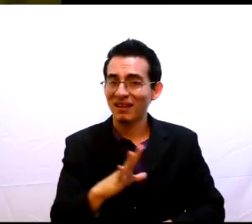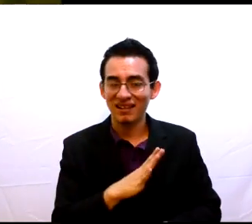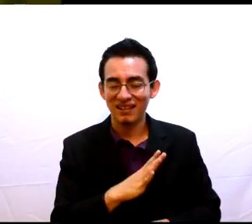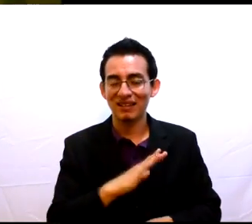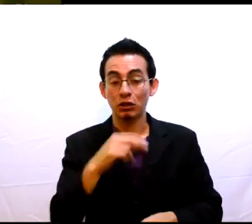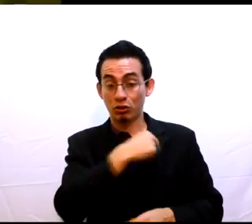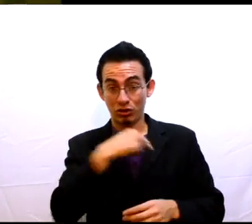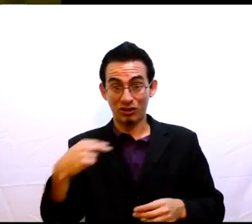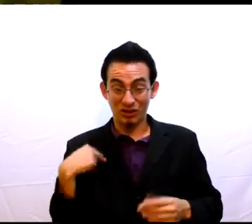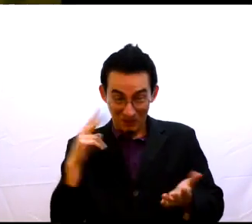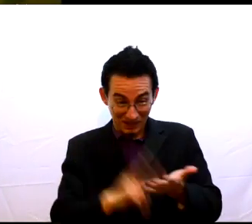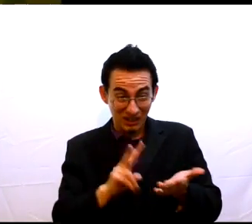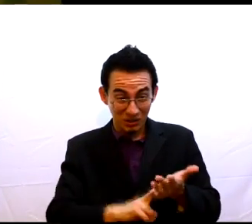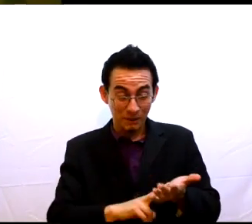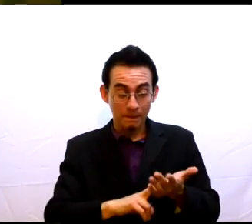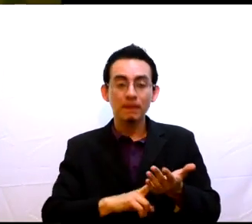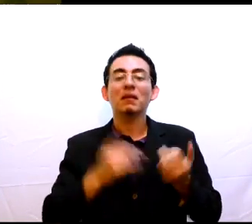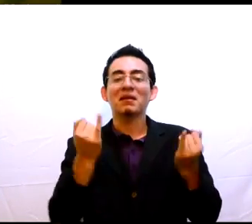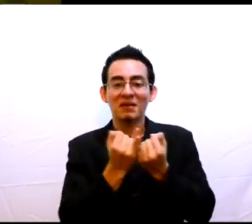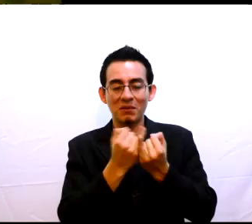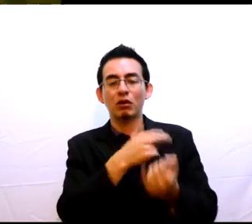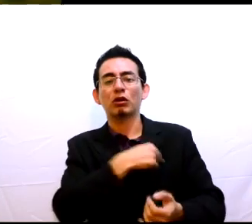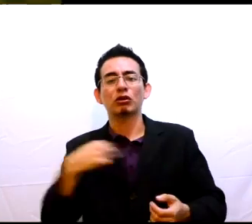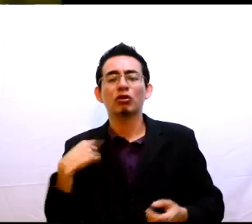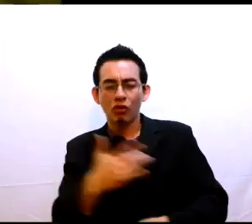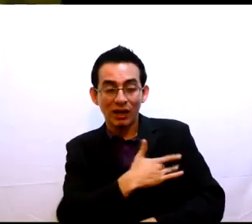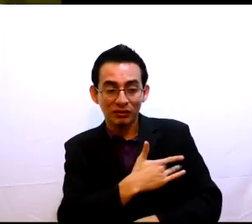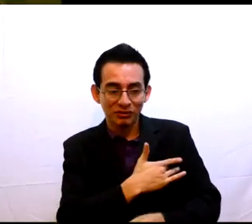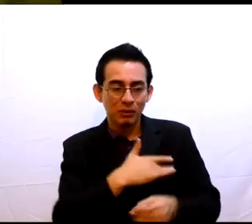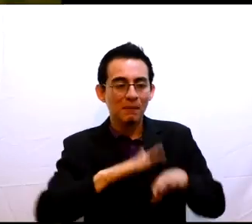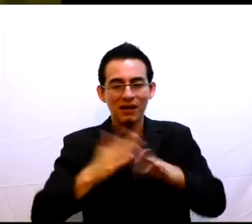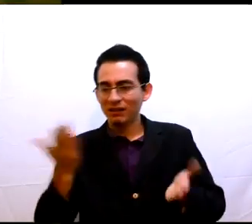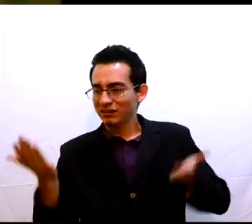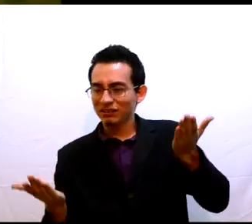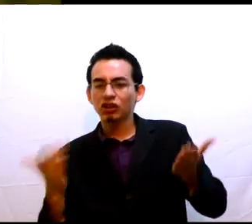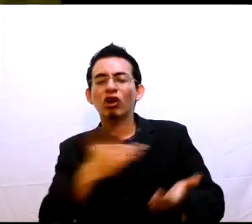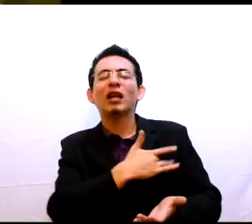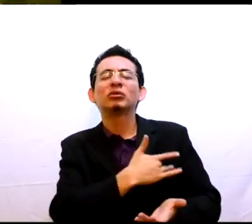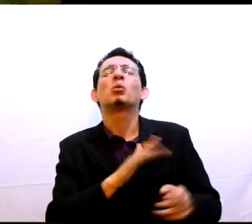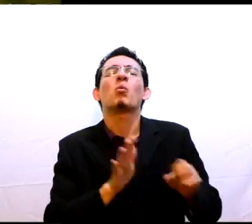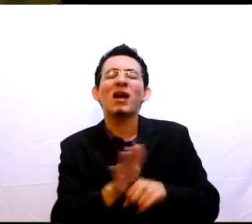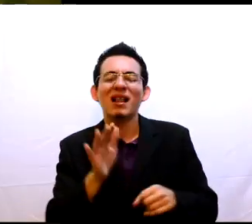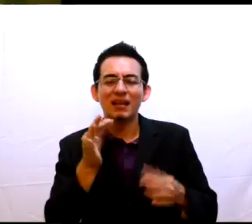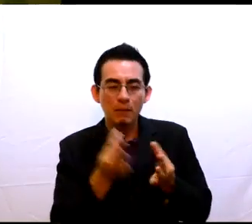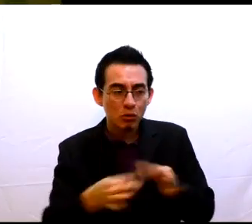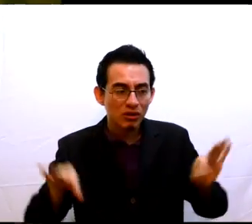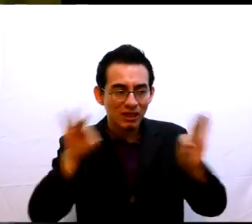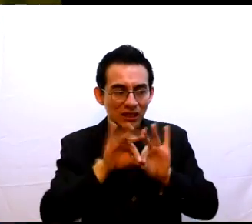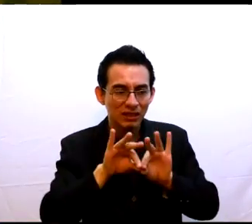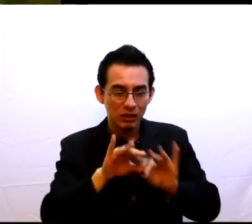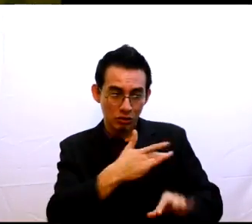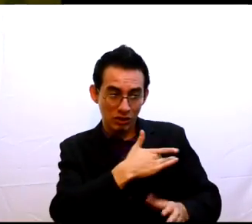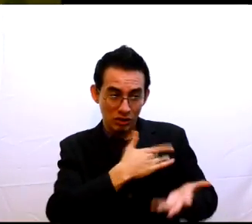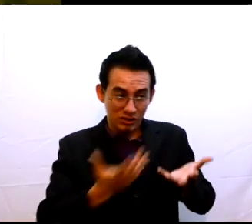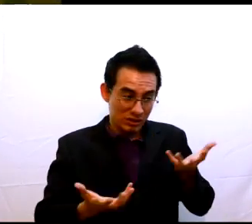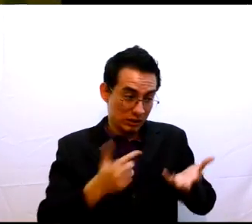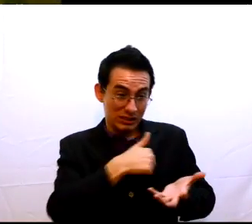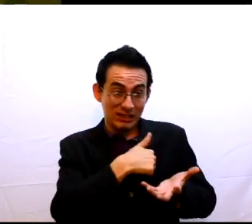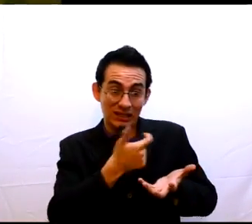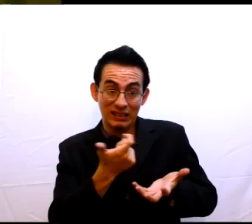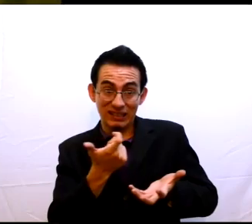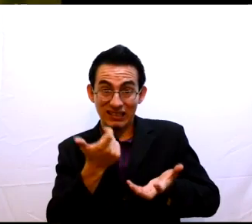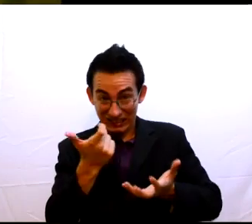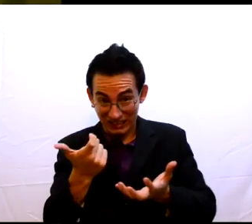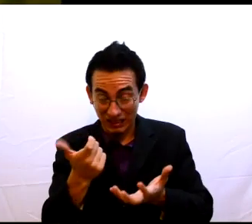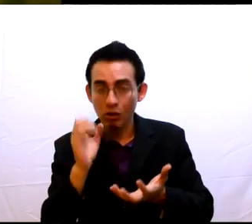tesoro allí estará también vuestro corazón en donde están tus intereses o sea tu tesoro allí va hasta tu corazón